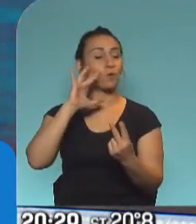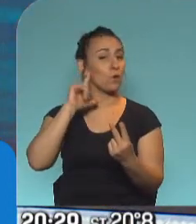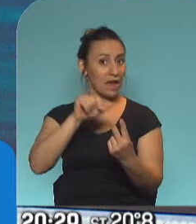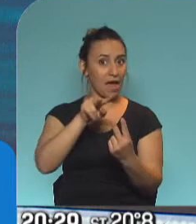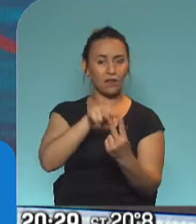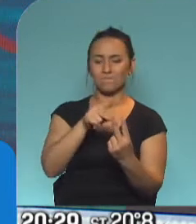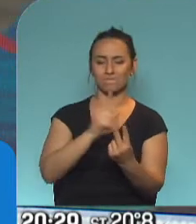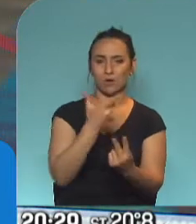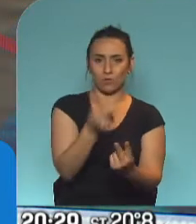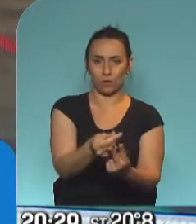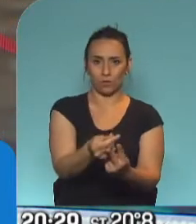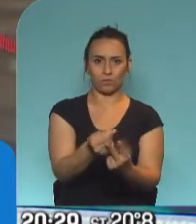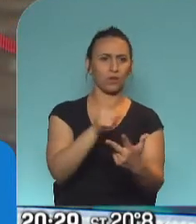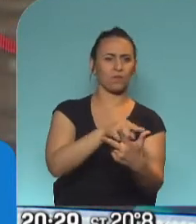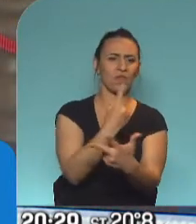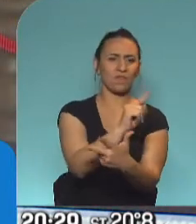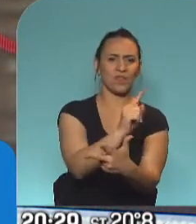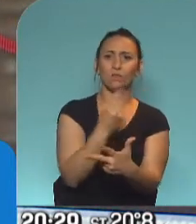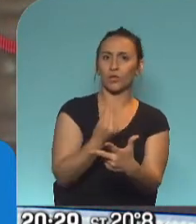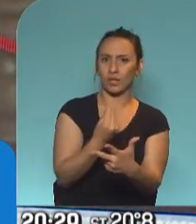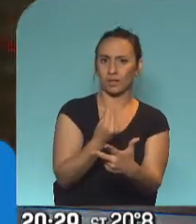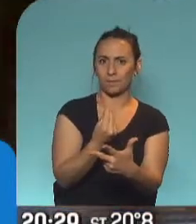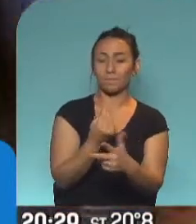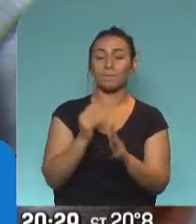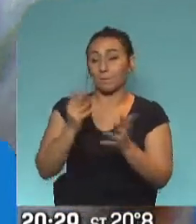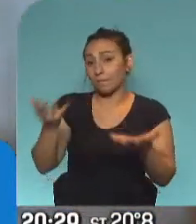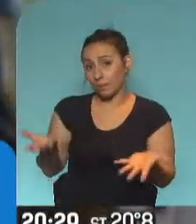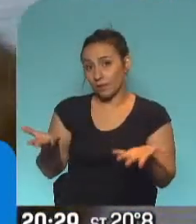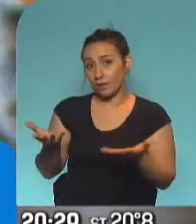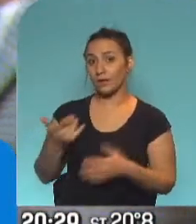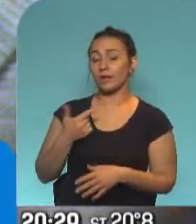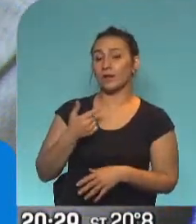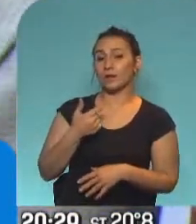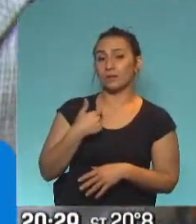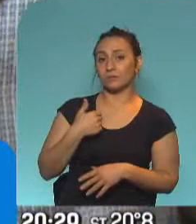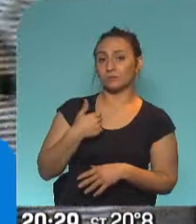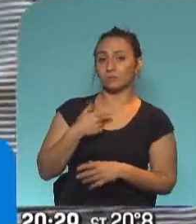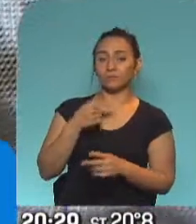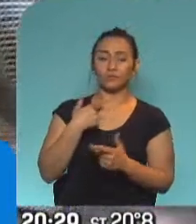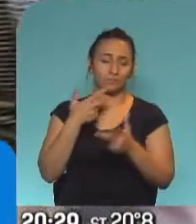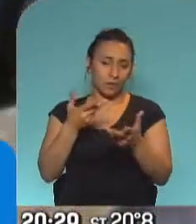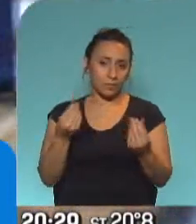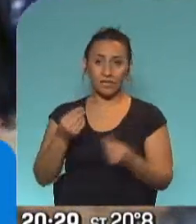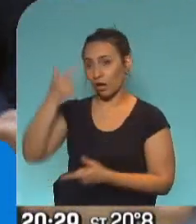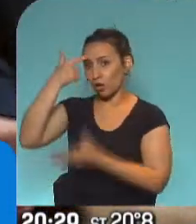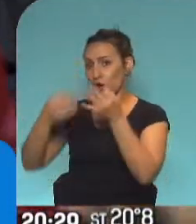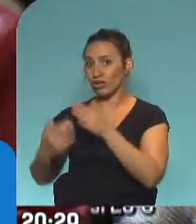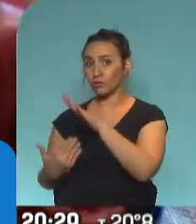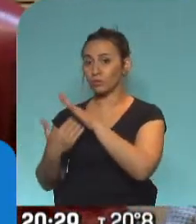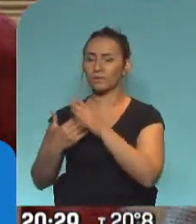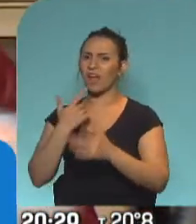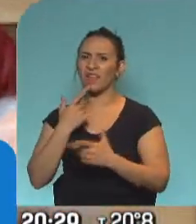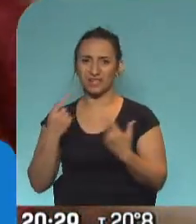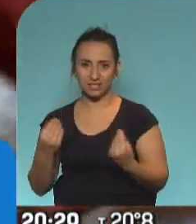caso? No, bueno, precisamente. Lo que pasa es que, señor Espósito, lo que la Corte dice también es que